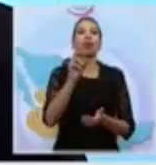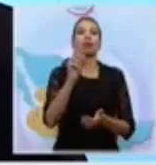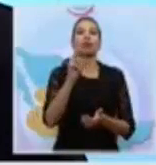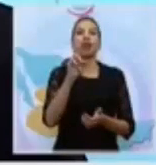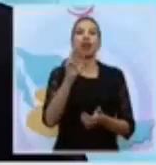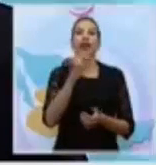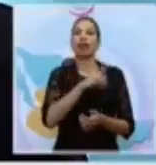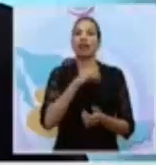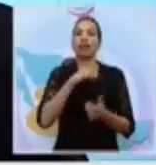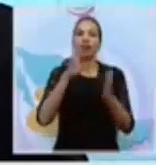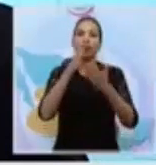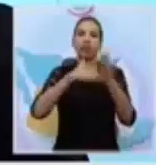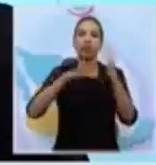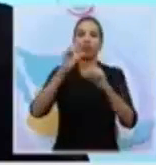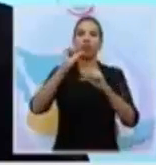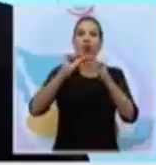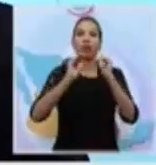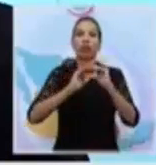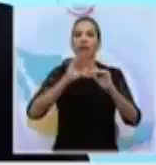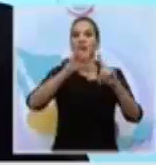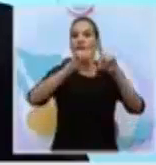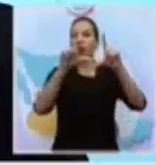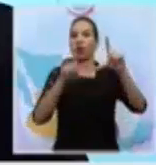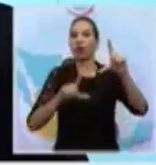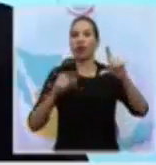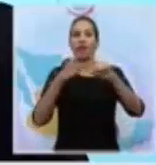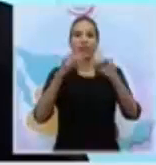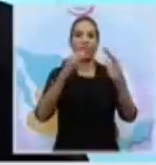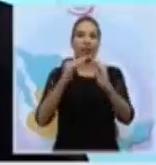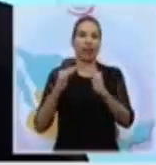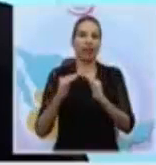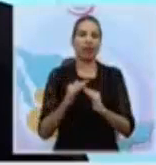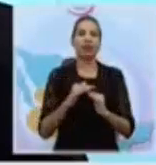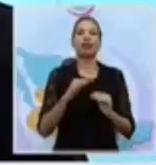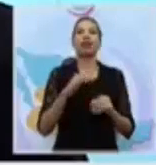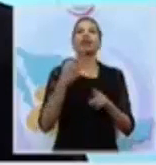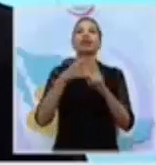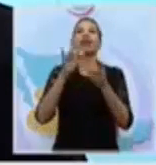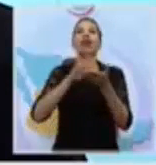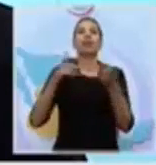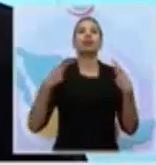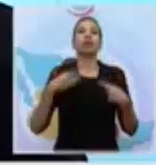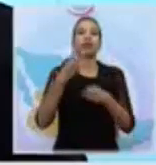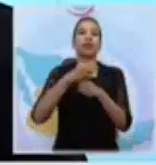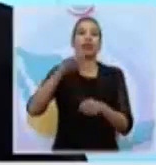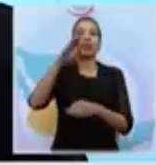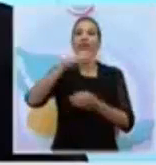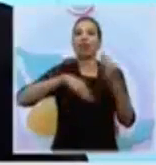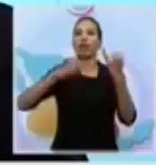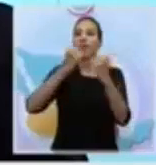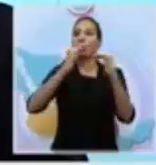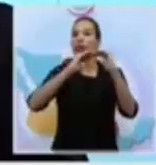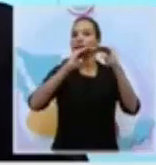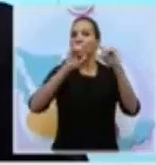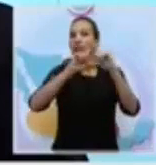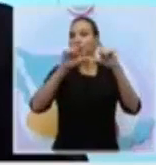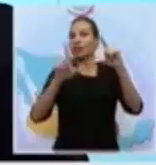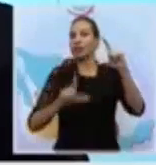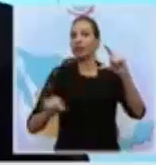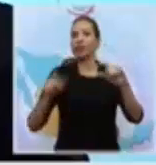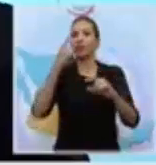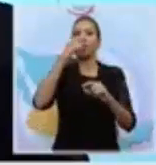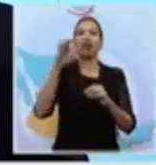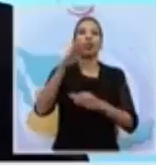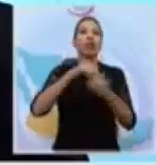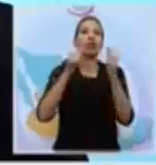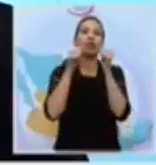aumentarse y generalizarse gradualmente a todos los hogares. Los apoyos a adultos mayores se deben universalizar para